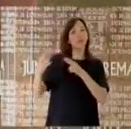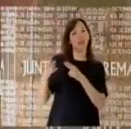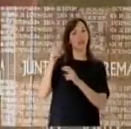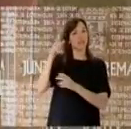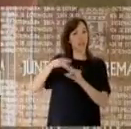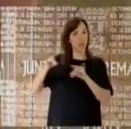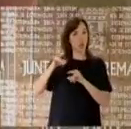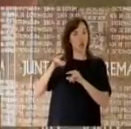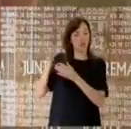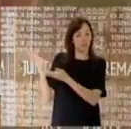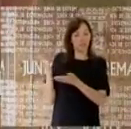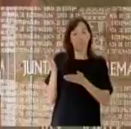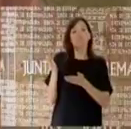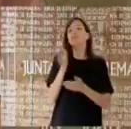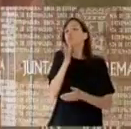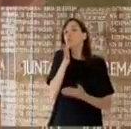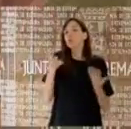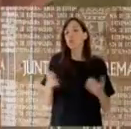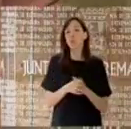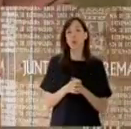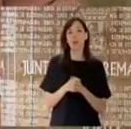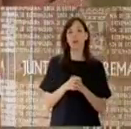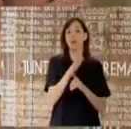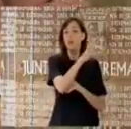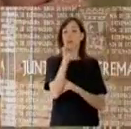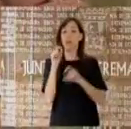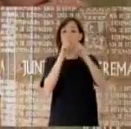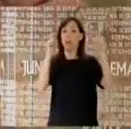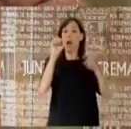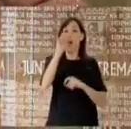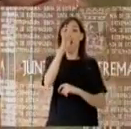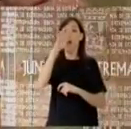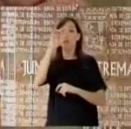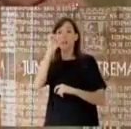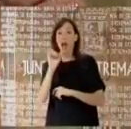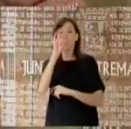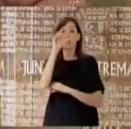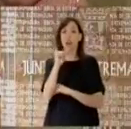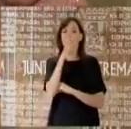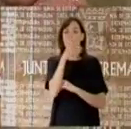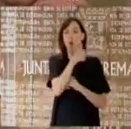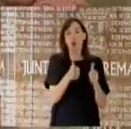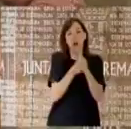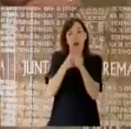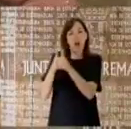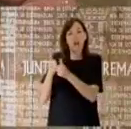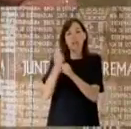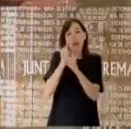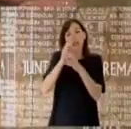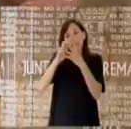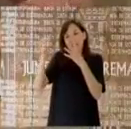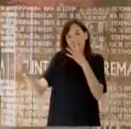para realizar el encargo a Trasa para el apoyo de las labores auxiliares de todos los trabajos que tienen que ver con